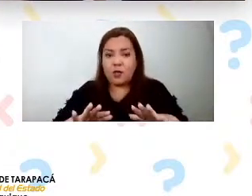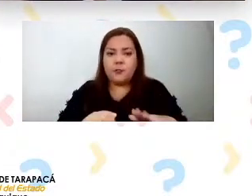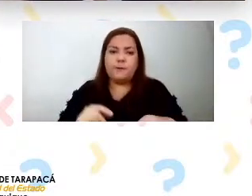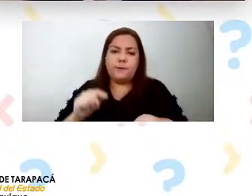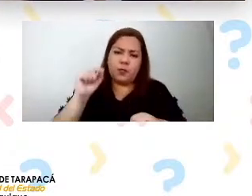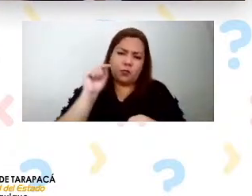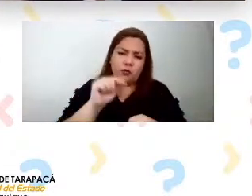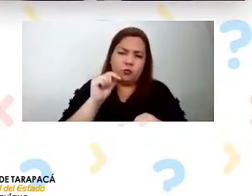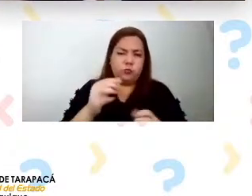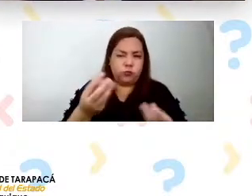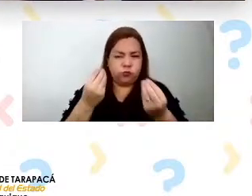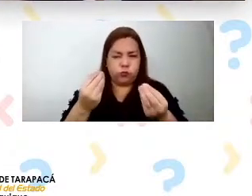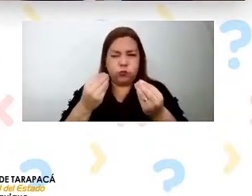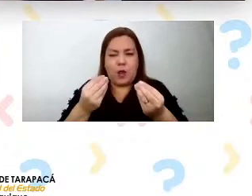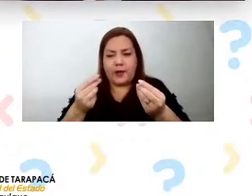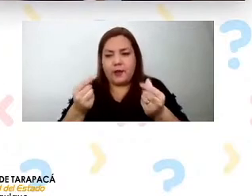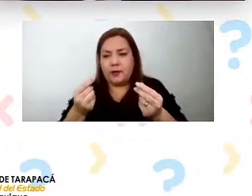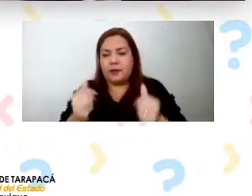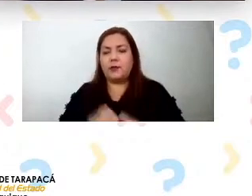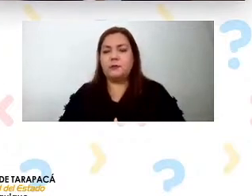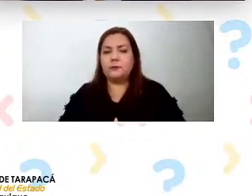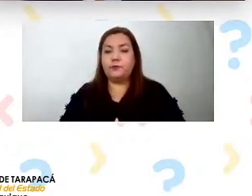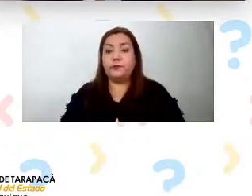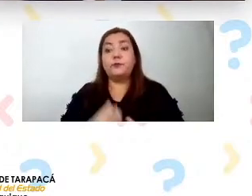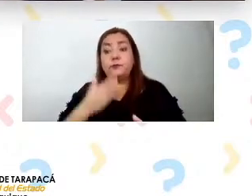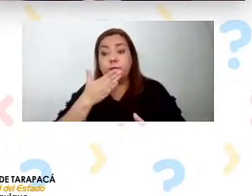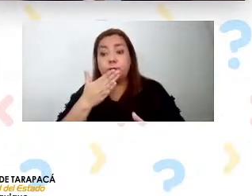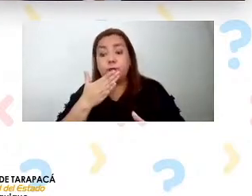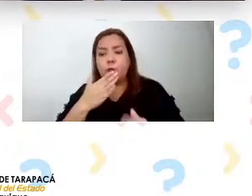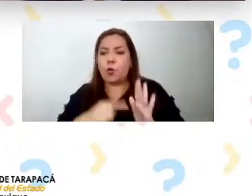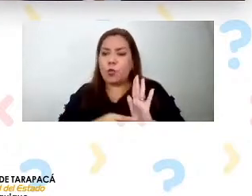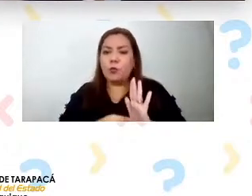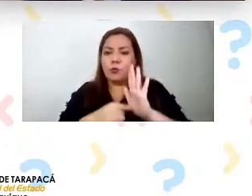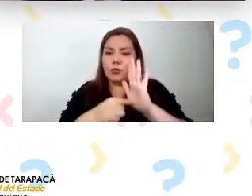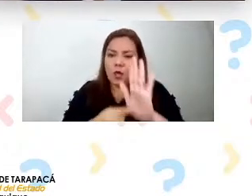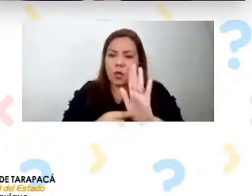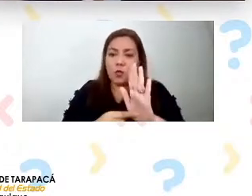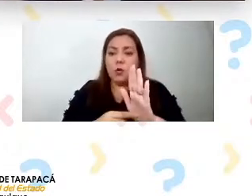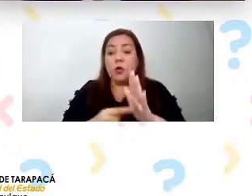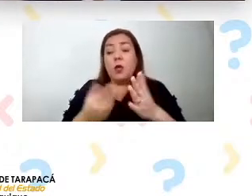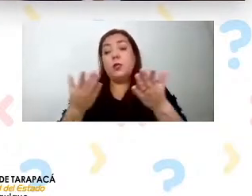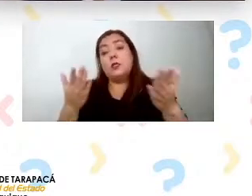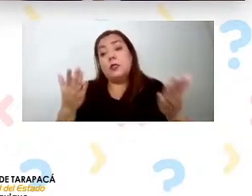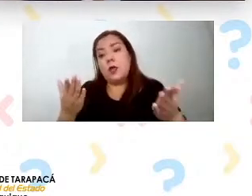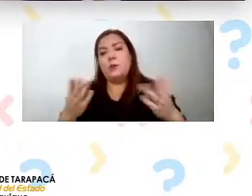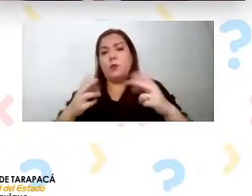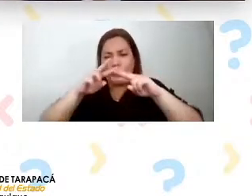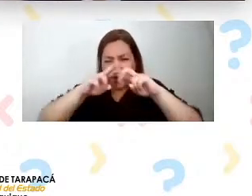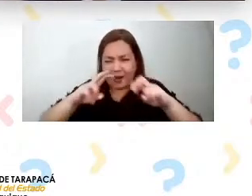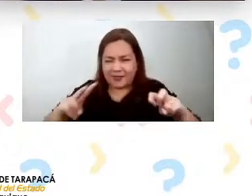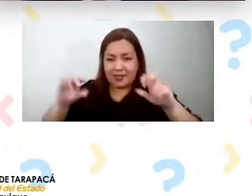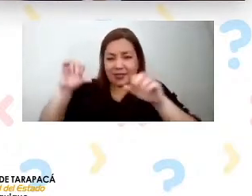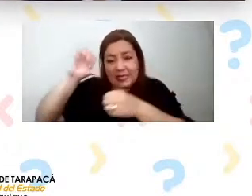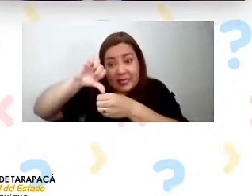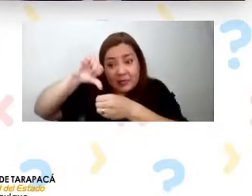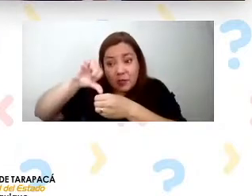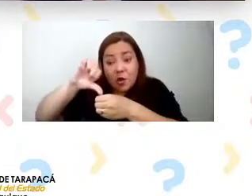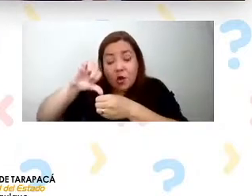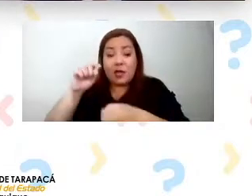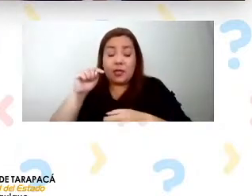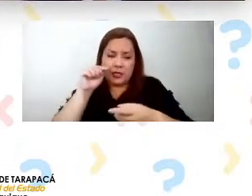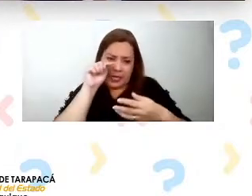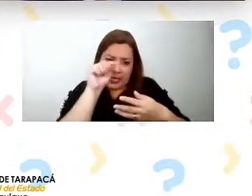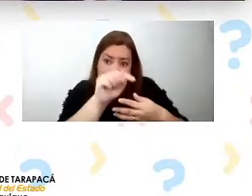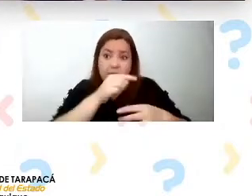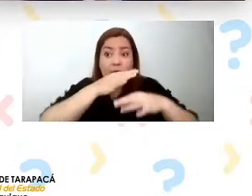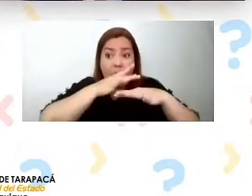muy buena calidad. Y hemos también demostrado de alguna forma, por los análisis químicos, que estas aguas, sobre todo las